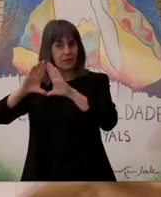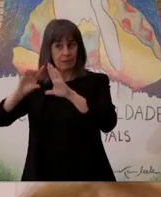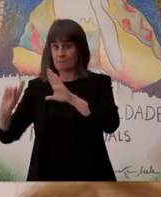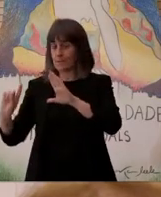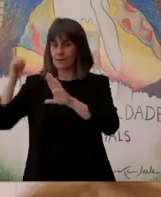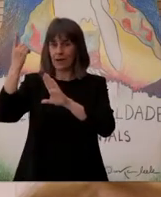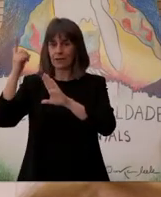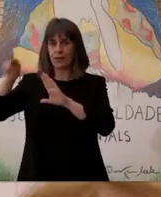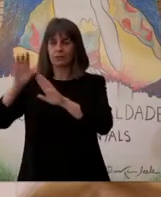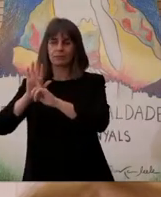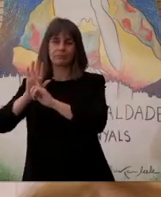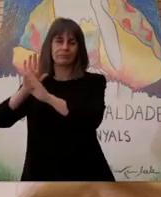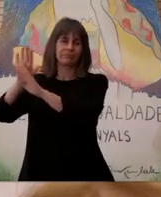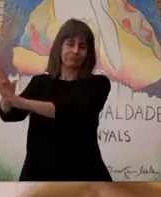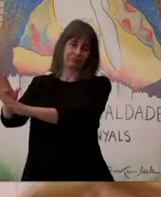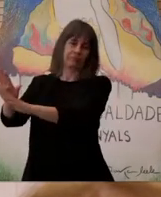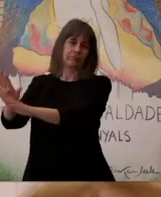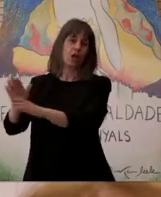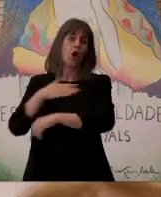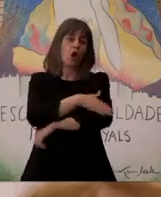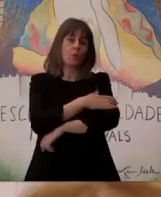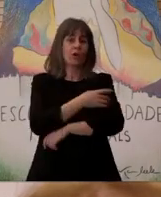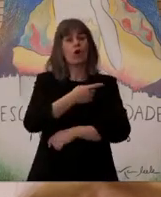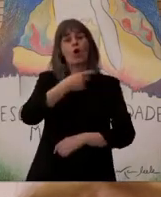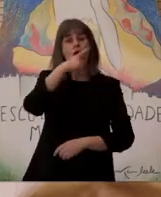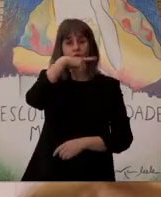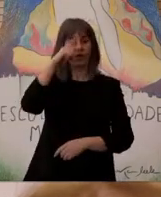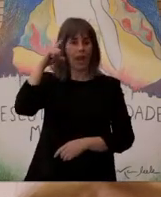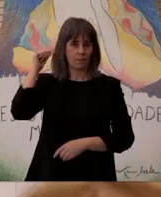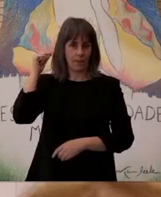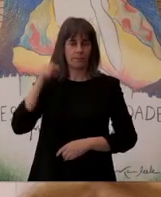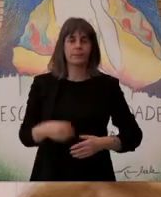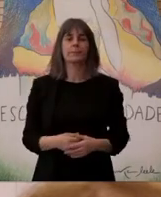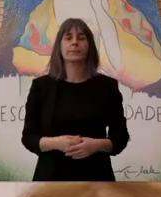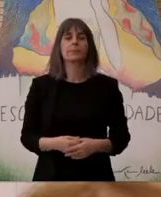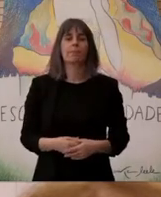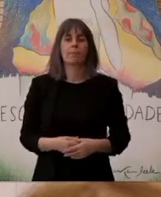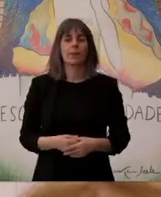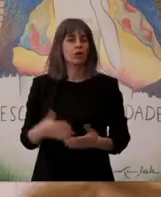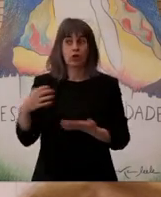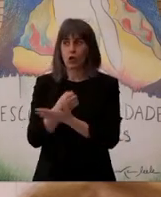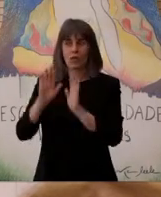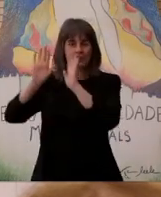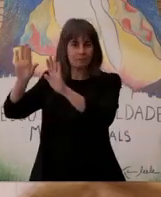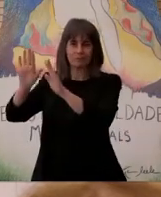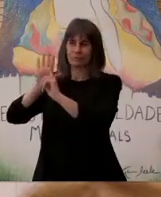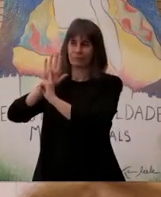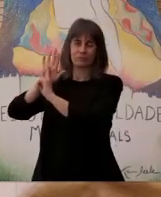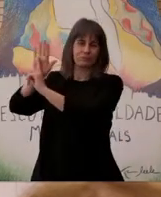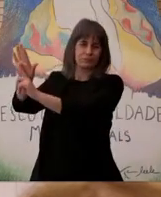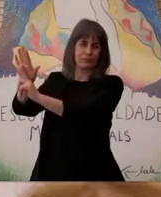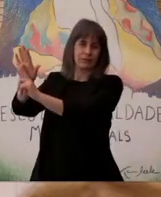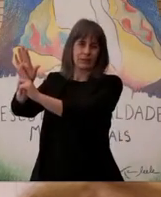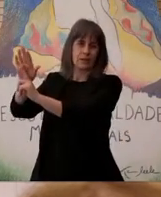apartadas no gobernó de Felipe González estaban allí todas eh apartadas Y excluidas por los seres maridos que